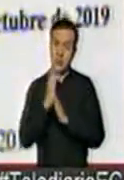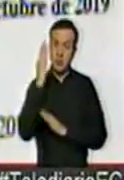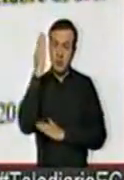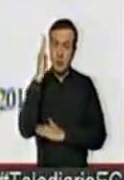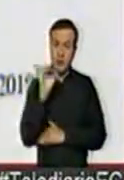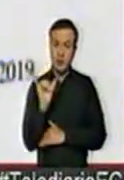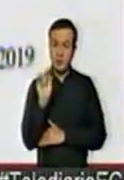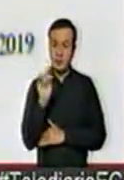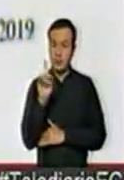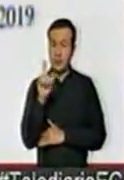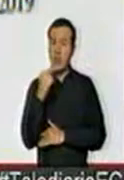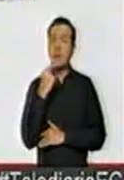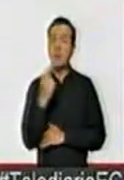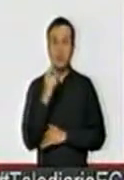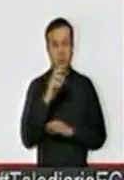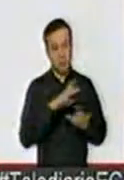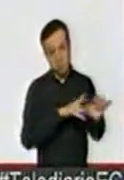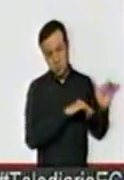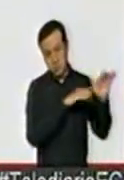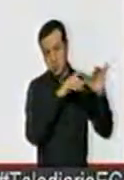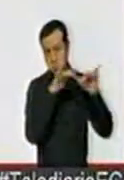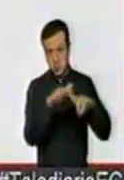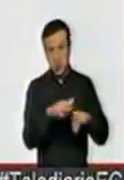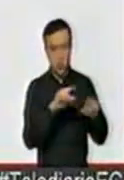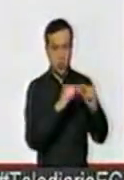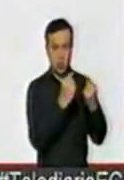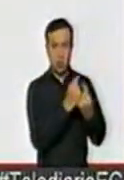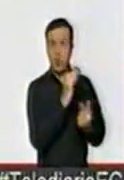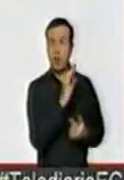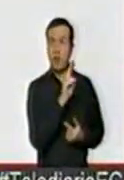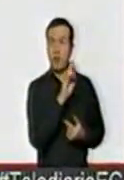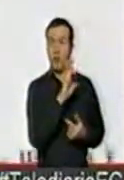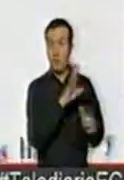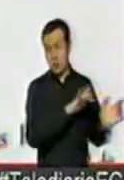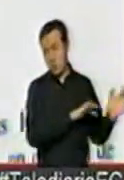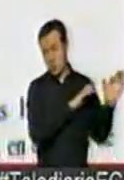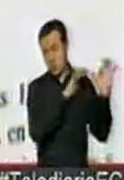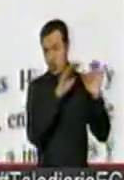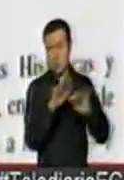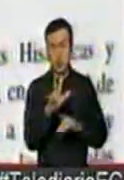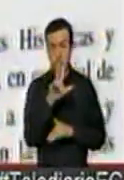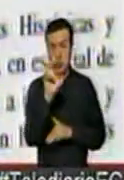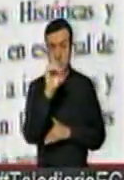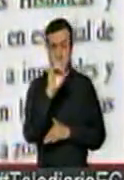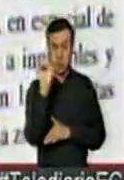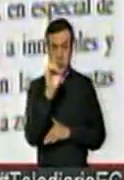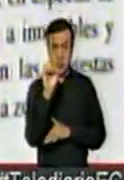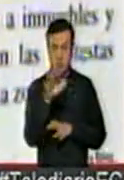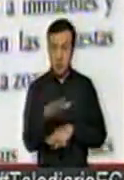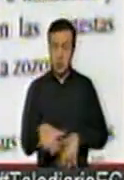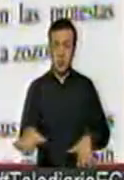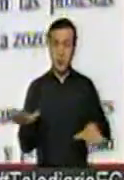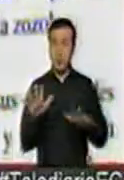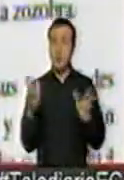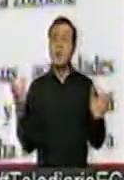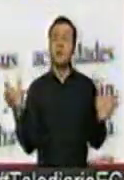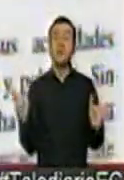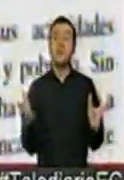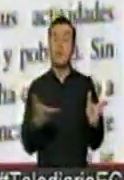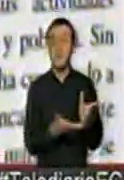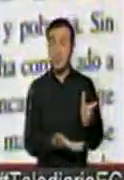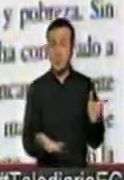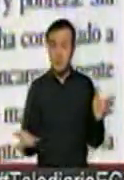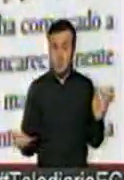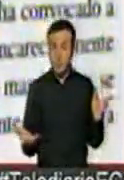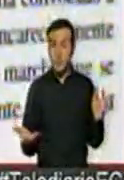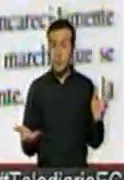Yunda evite que las manifestaciones que anuncia el Frente Unitario de Trabajadores para el 30 de octubre se desarrollen en espacios patrimoniales